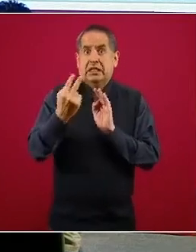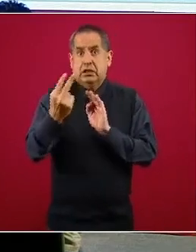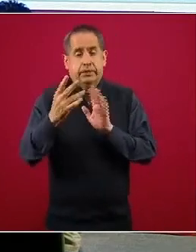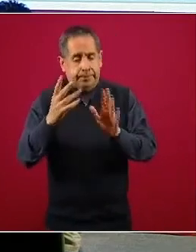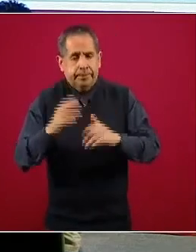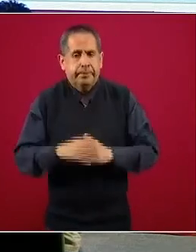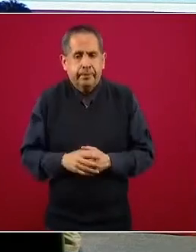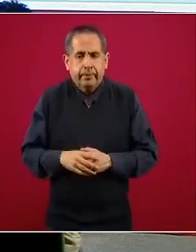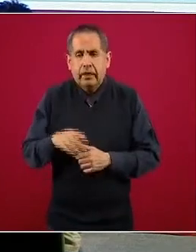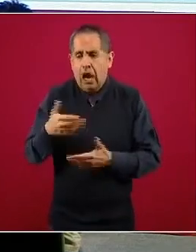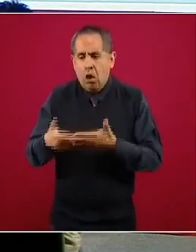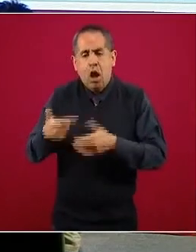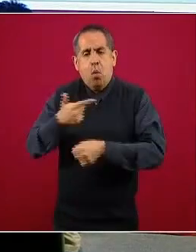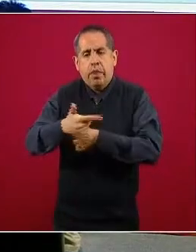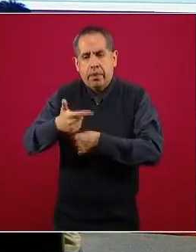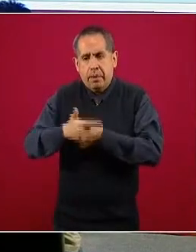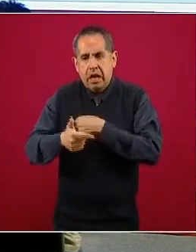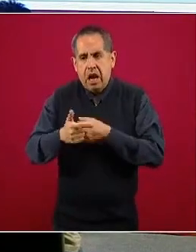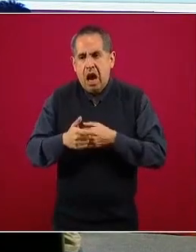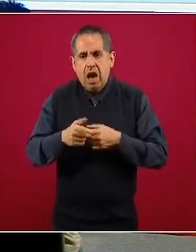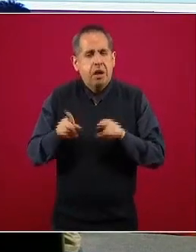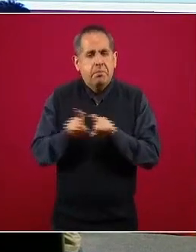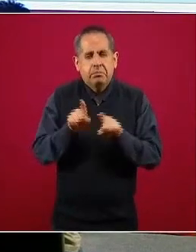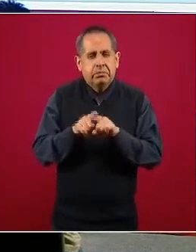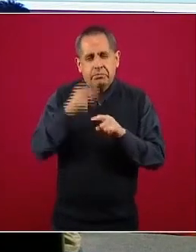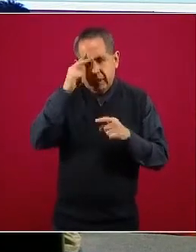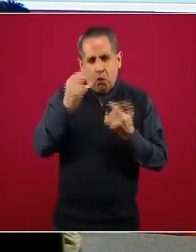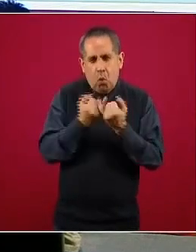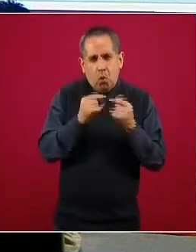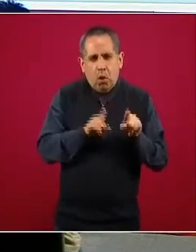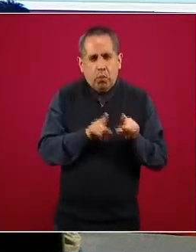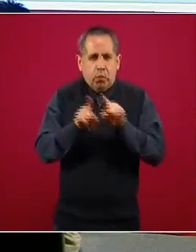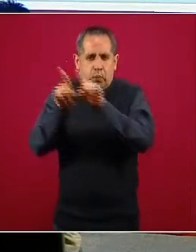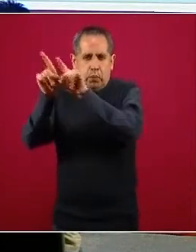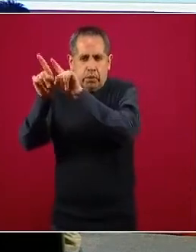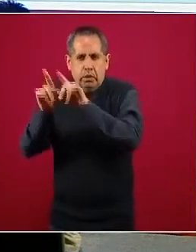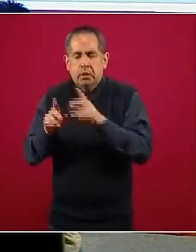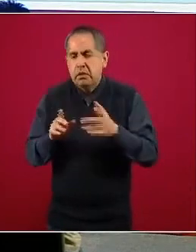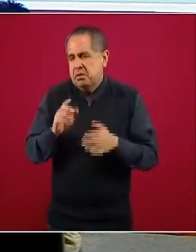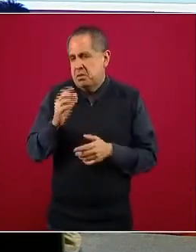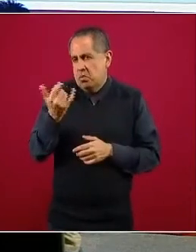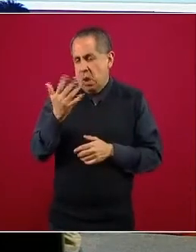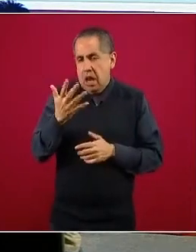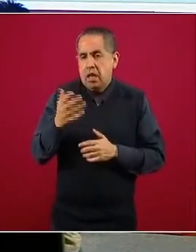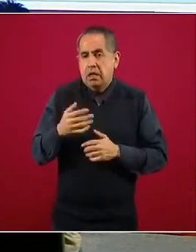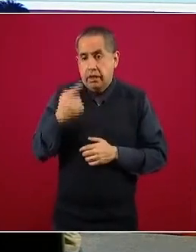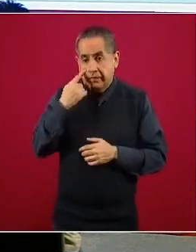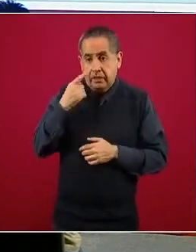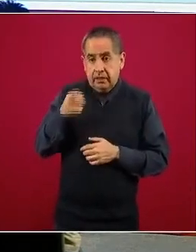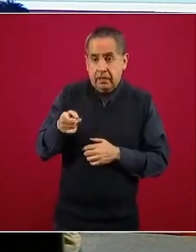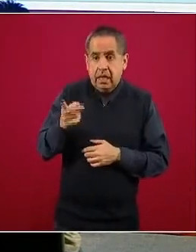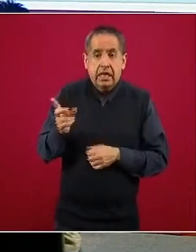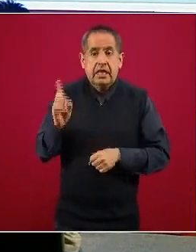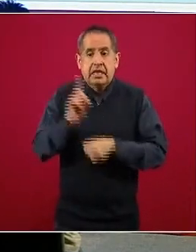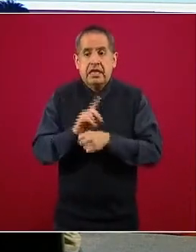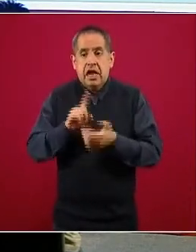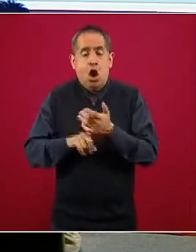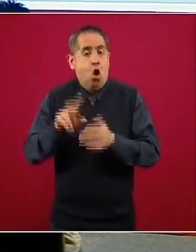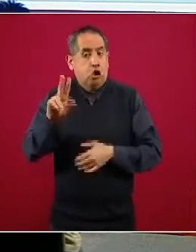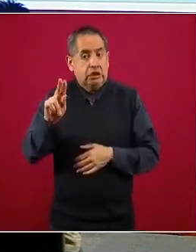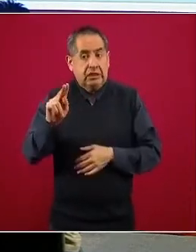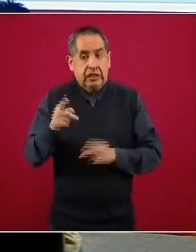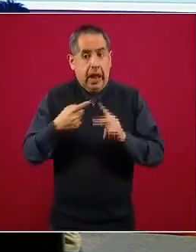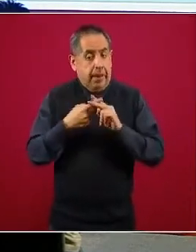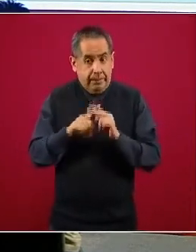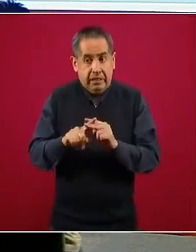inmediatos. En este caso es Guatemala, siguió una trayectoria muy semejante a la de México y en algún punto, que es el día 80 desde